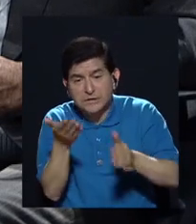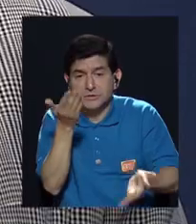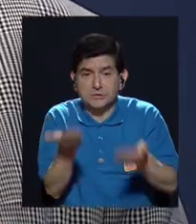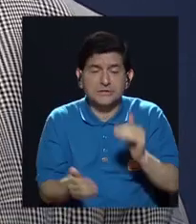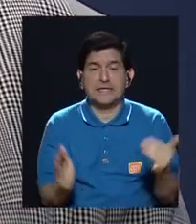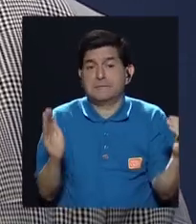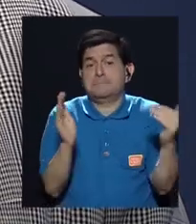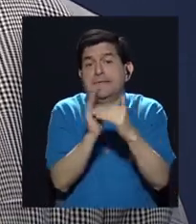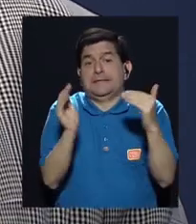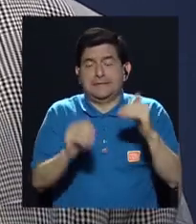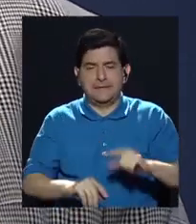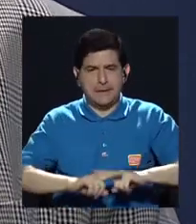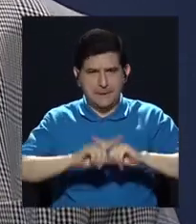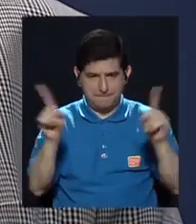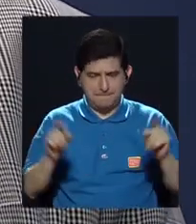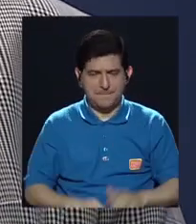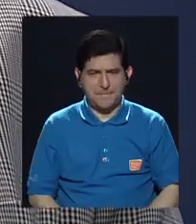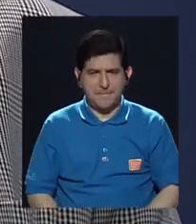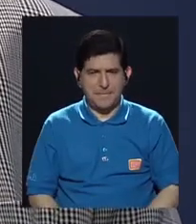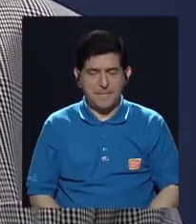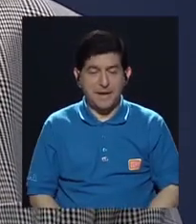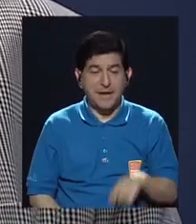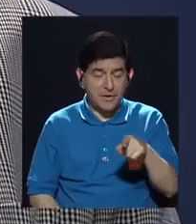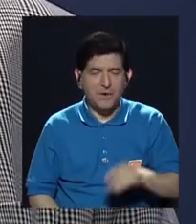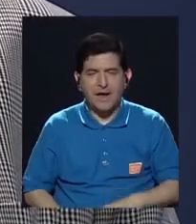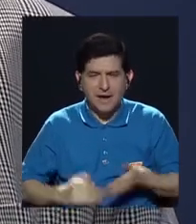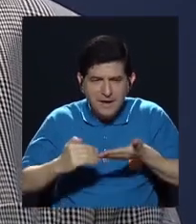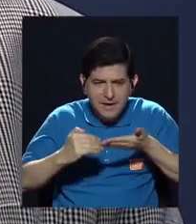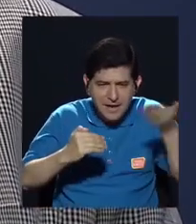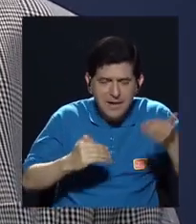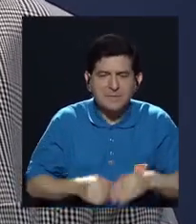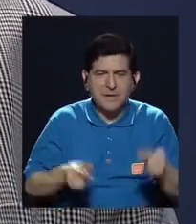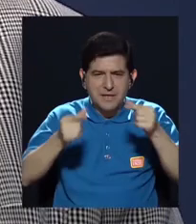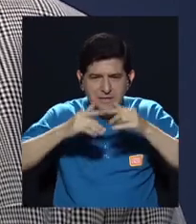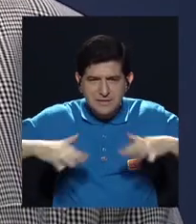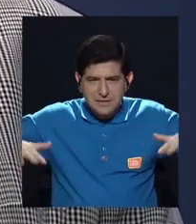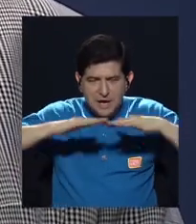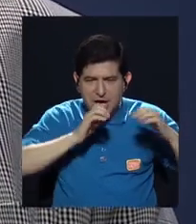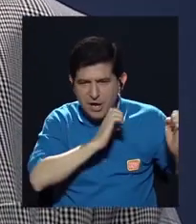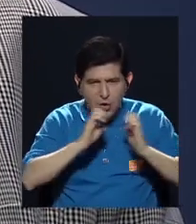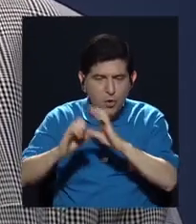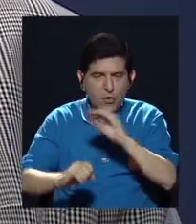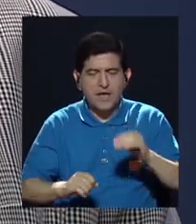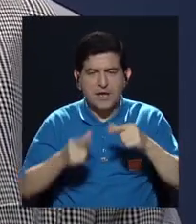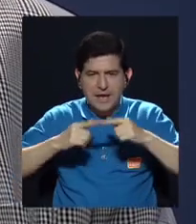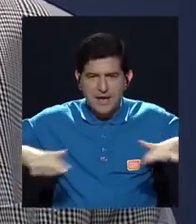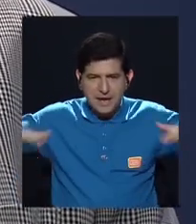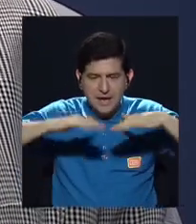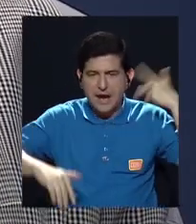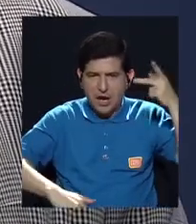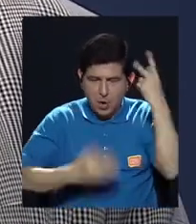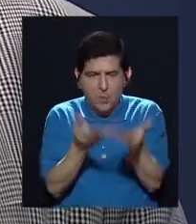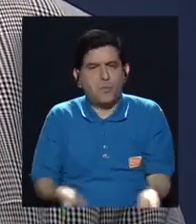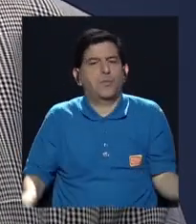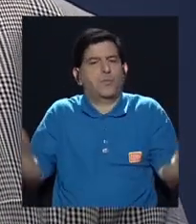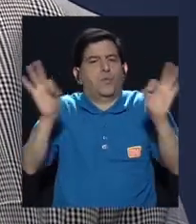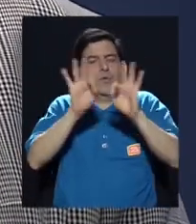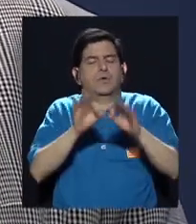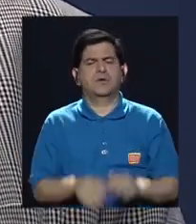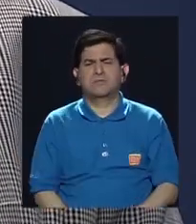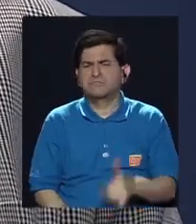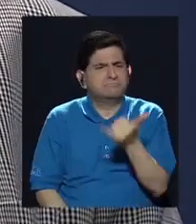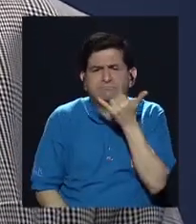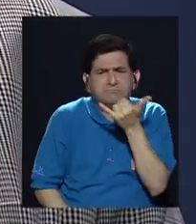sido. Pero ahí el elemento geoestratégico y geopolítico también es importantísimo. Entonces, ¿qué